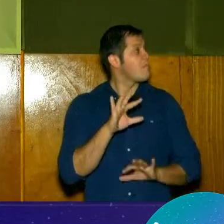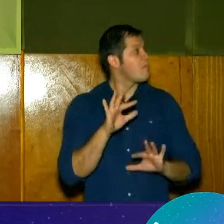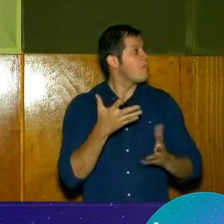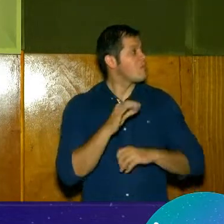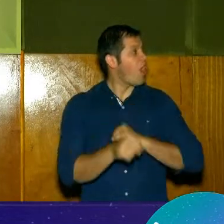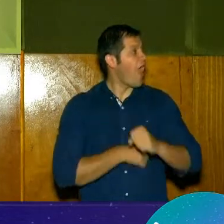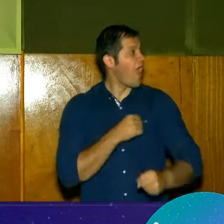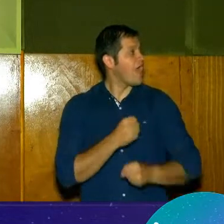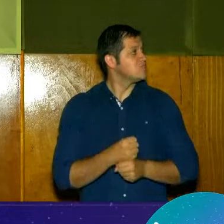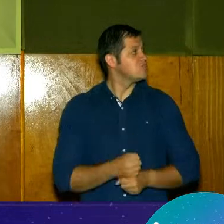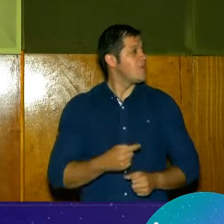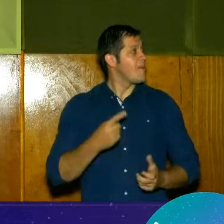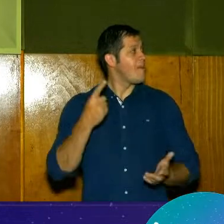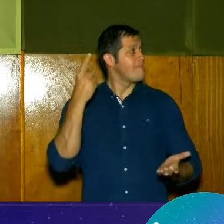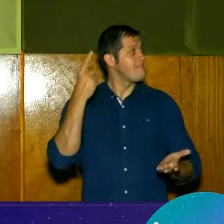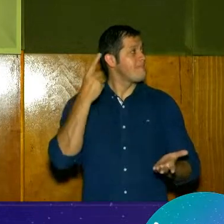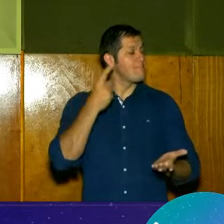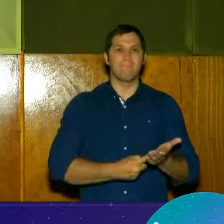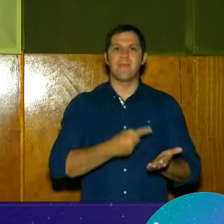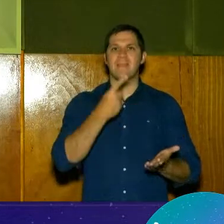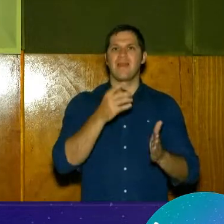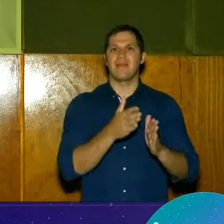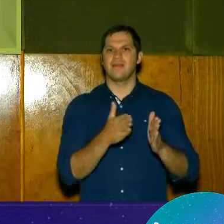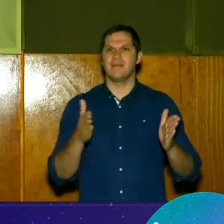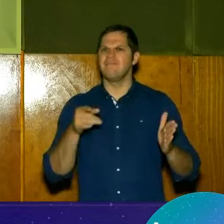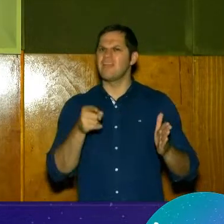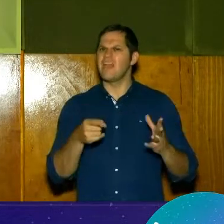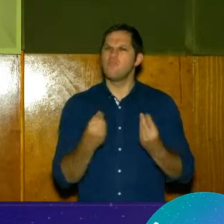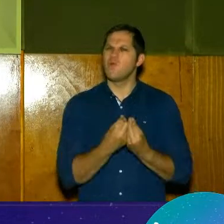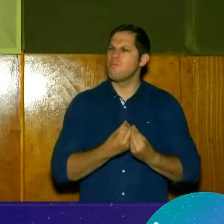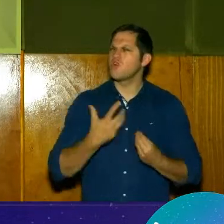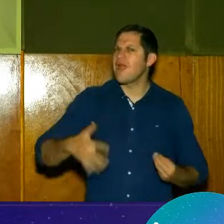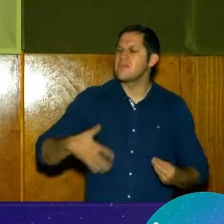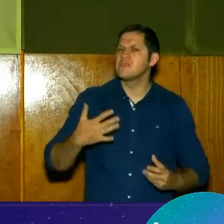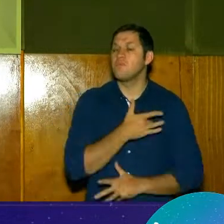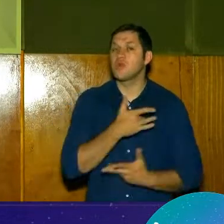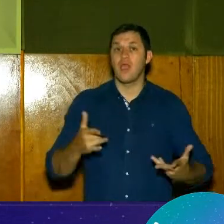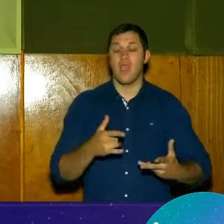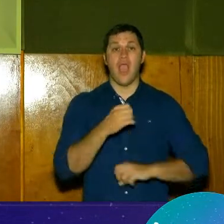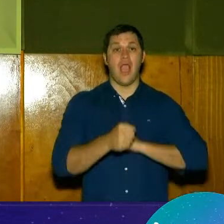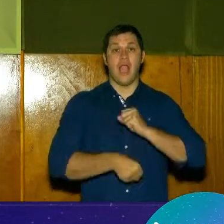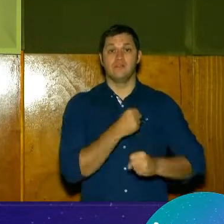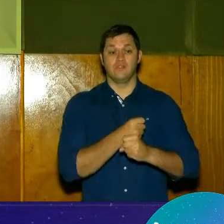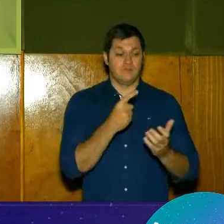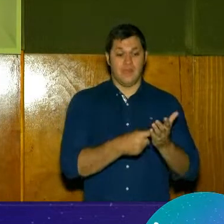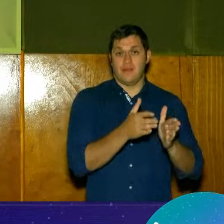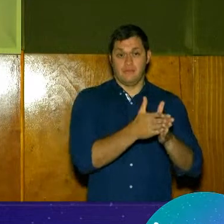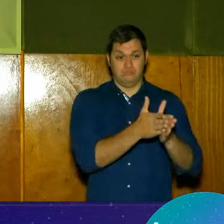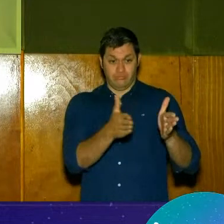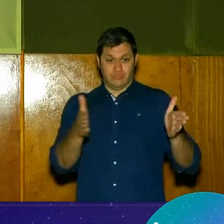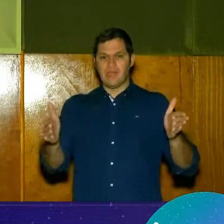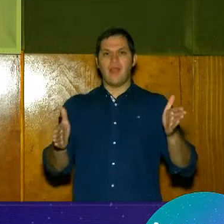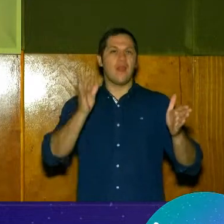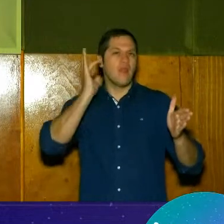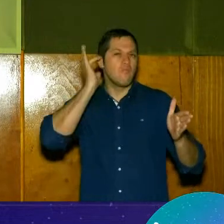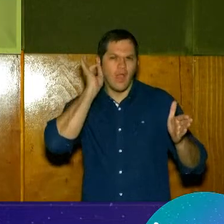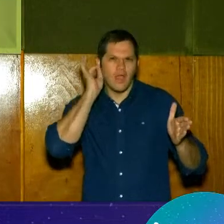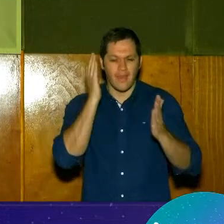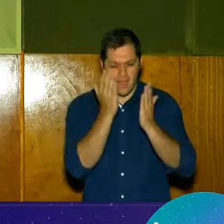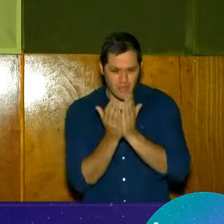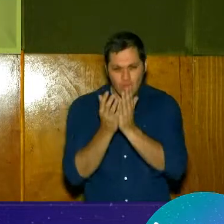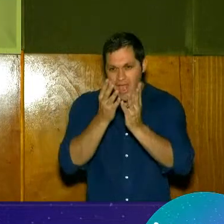no sé si eran los nombres de moda de la época probablemente sí pero sí se llamaban y aquí llegamos a la edad media y esto